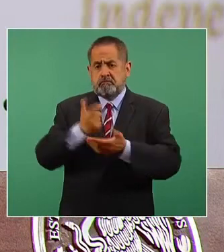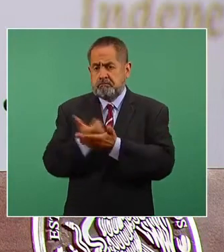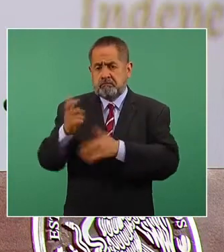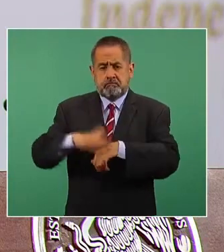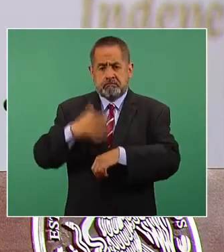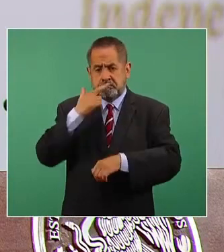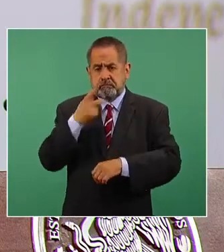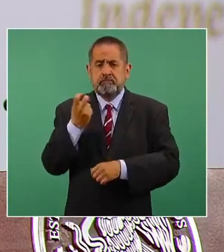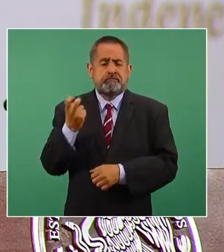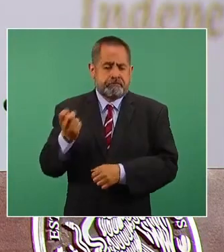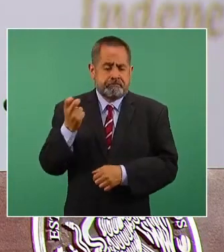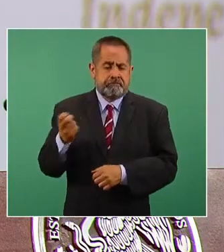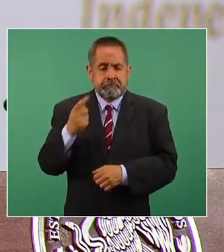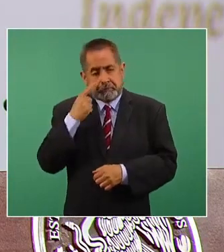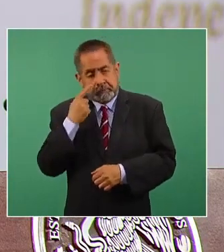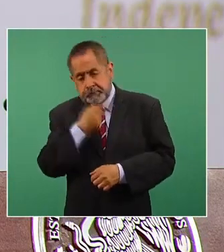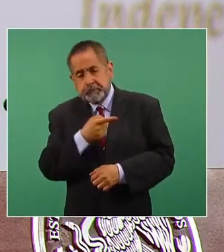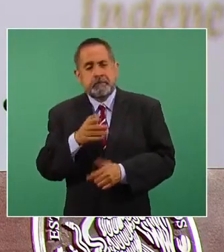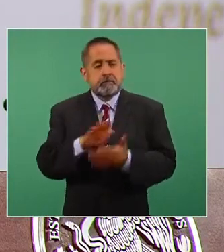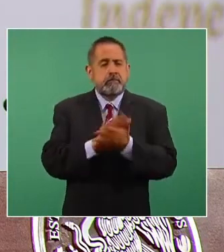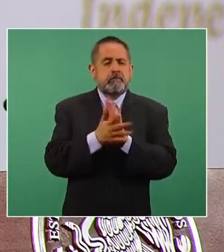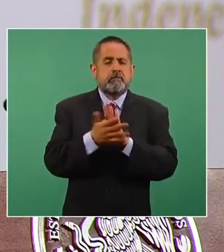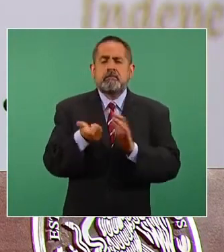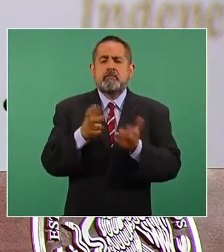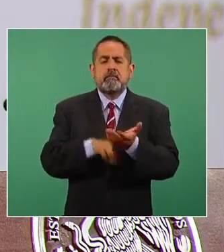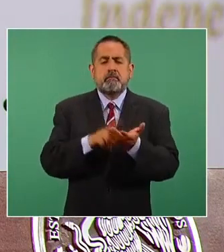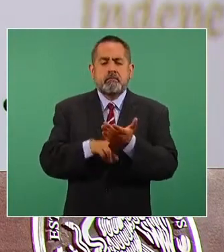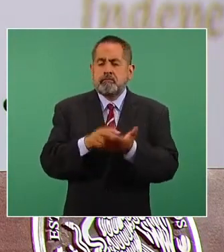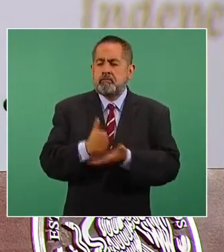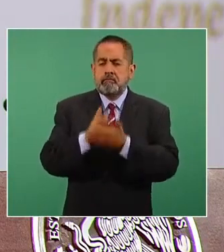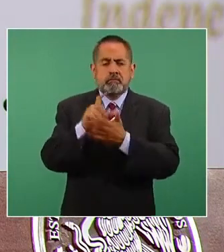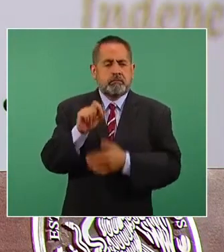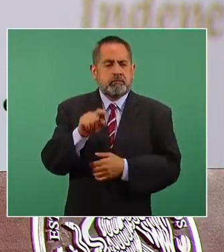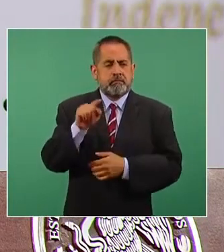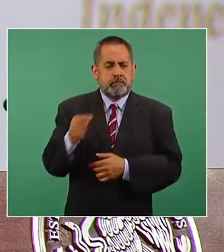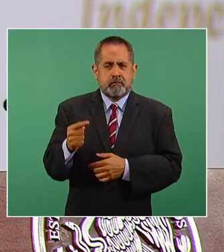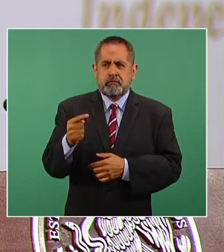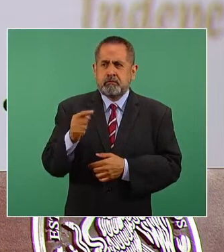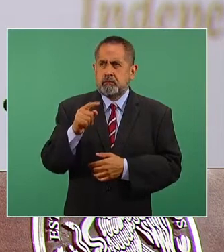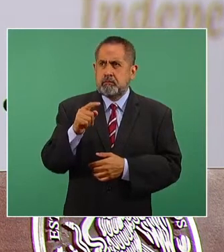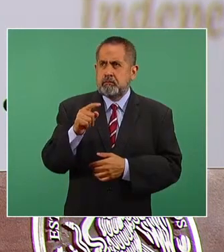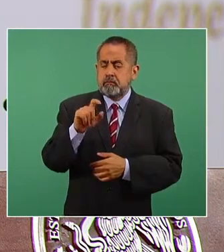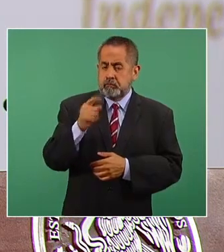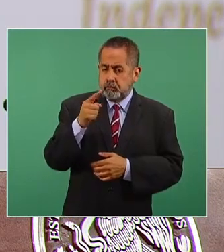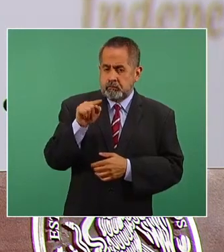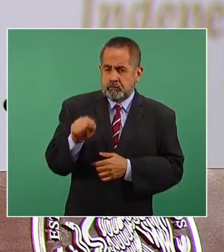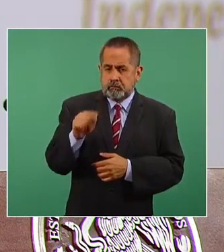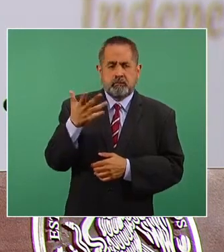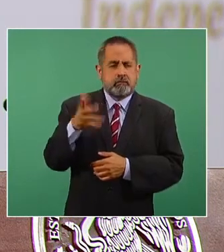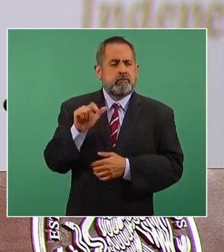7,303.86 centavos, es la mejor opción con el tipo de cambio, que es el que le ayudó, como mencionó,